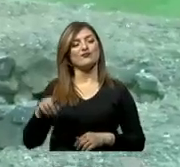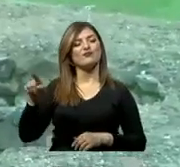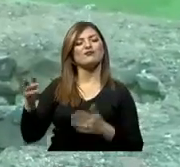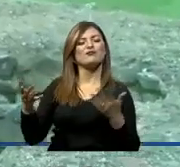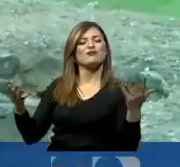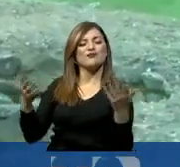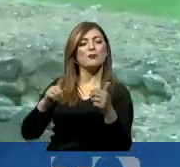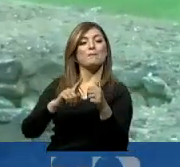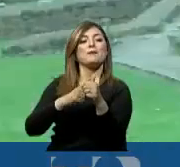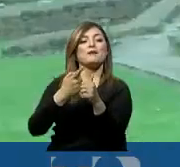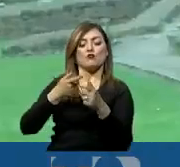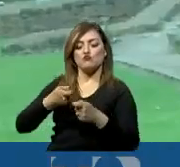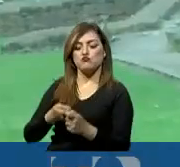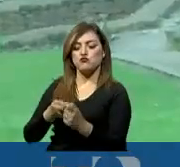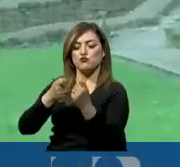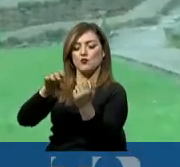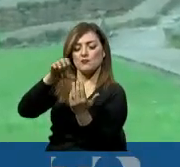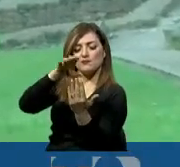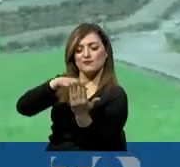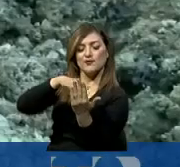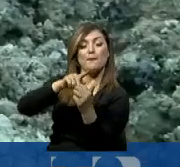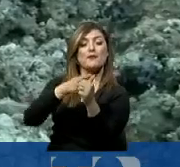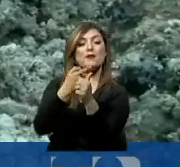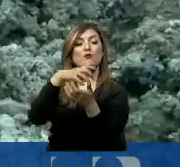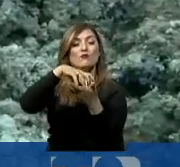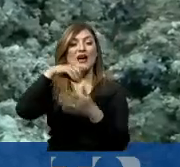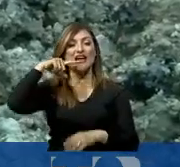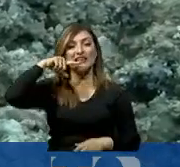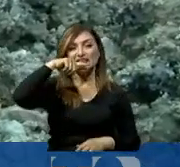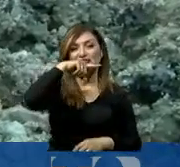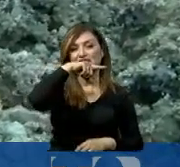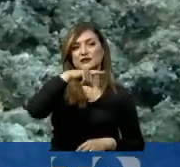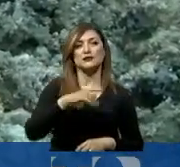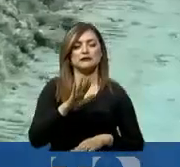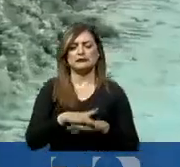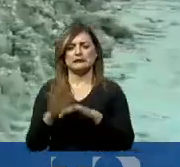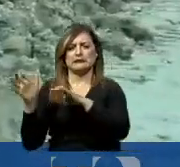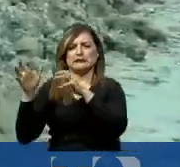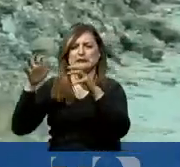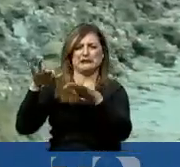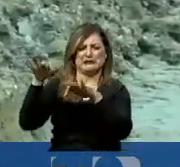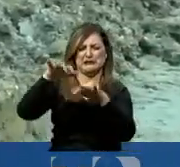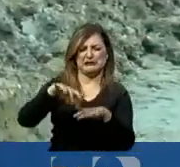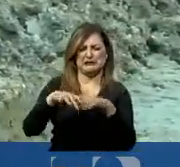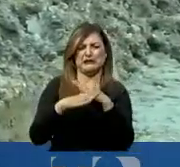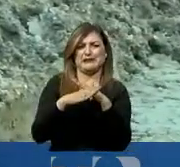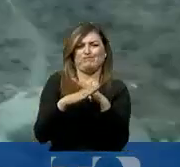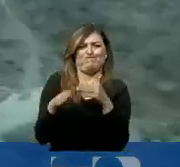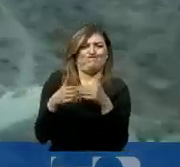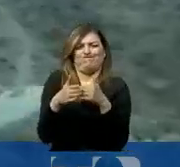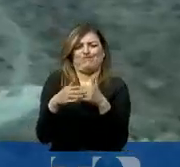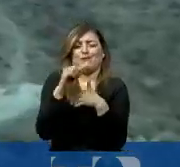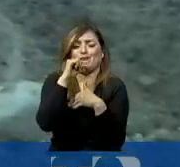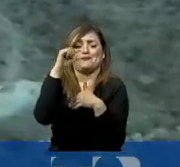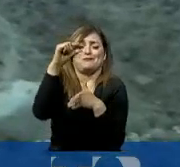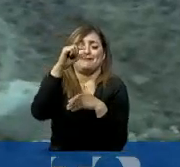queda el principal complejo arqueológico del país en la provincia del Cañar, está a punto de quedarse aislada debido al colapso de la vía que conduce a esta parroquia por el cantón El